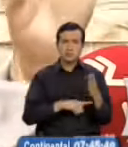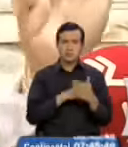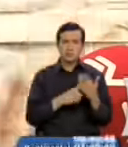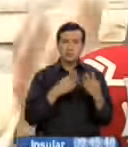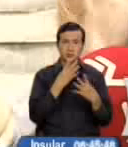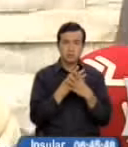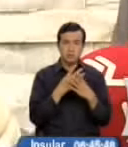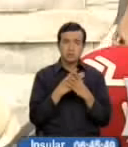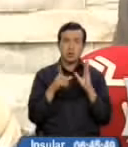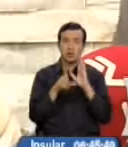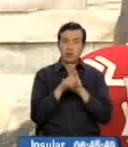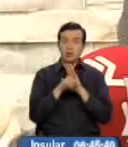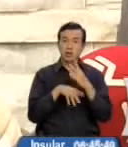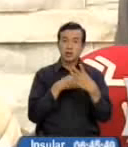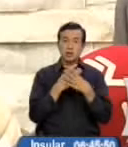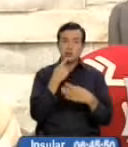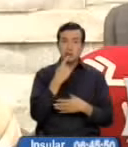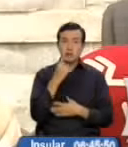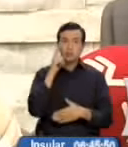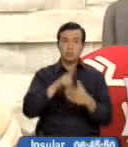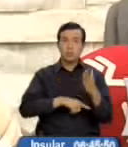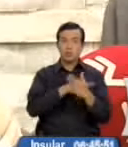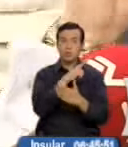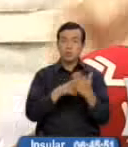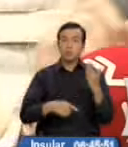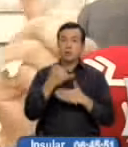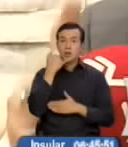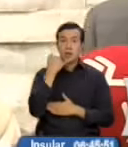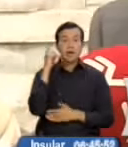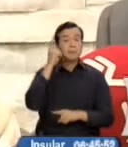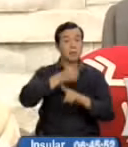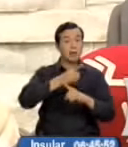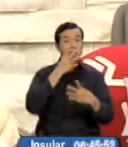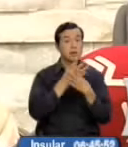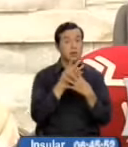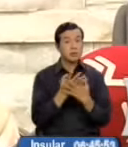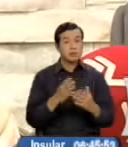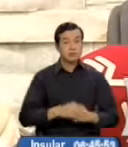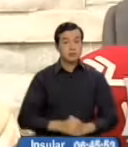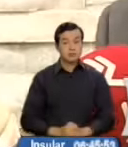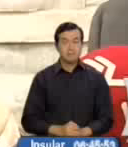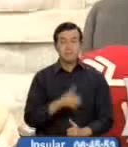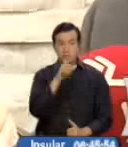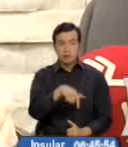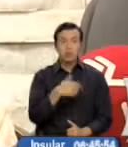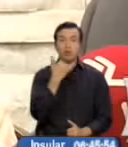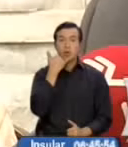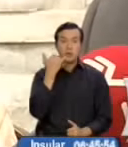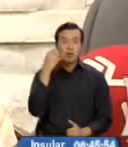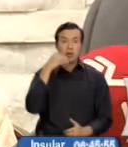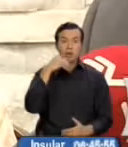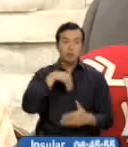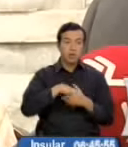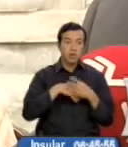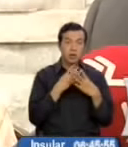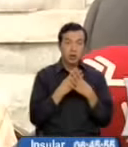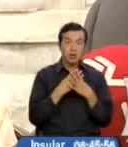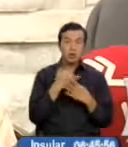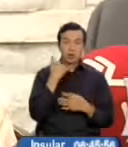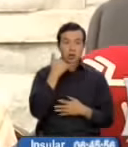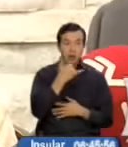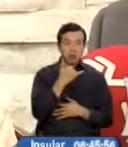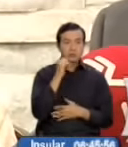el Código Orgánico Integral Penal condenan con cárcel a aquel que entra con un teléfono para dárselo al